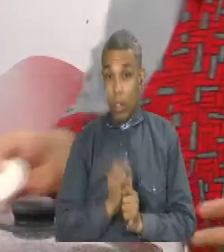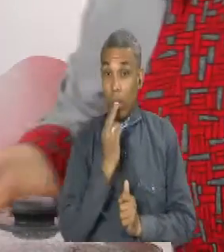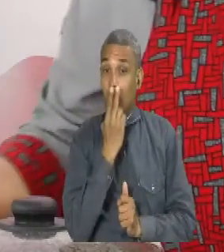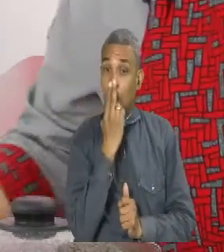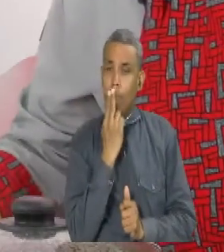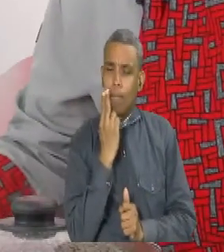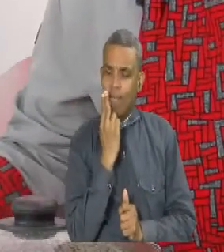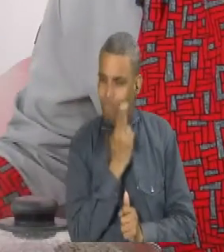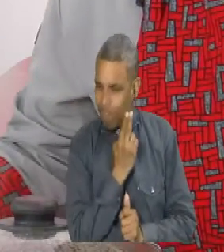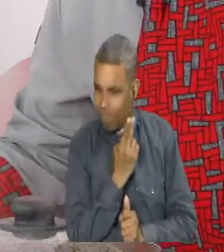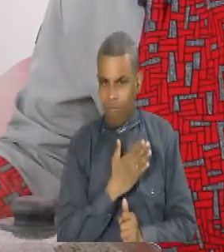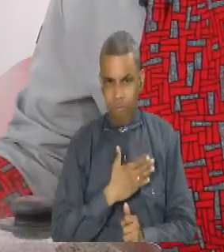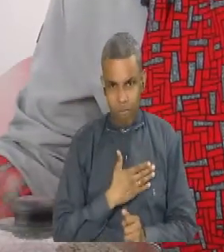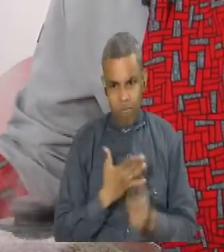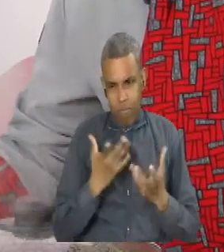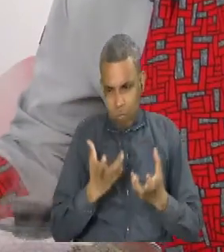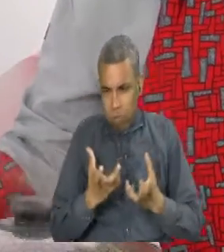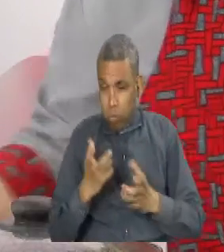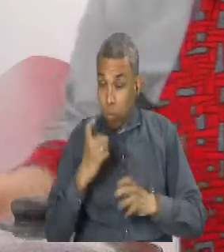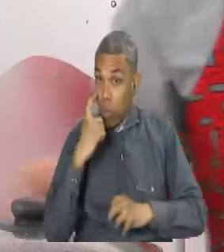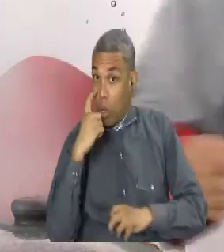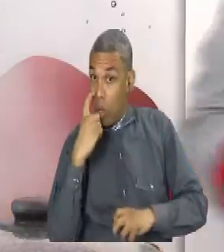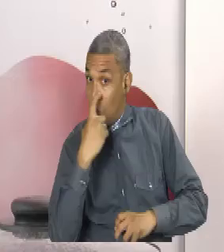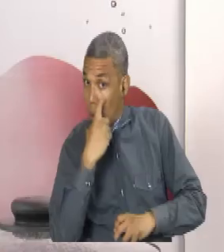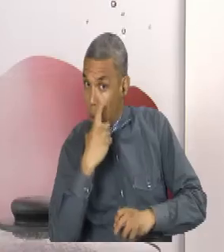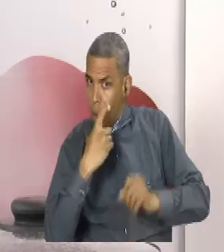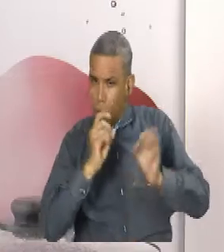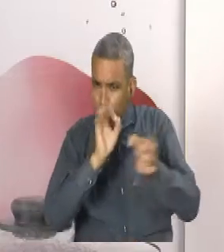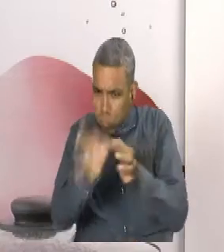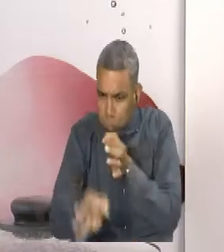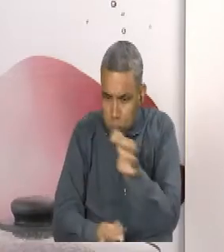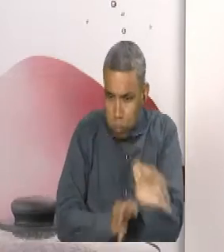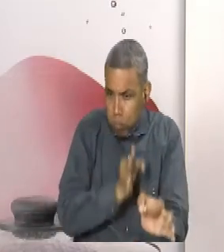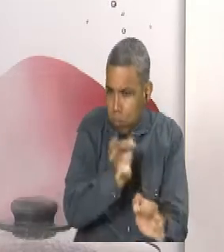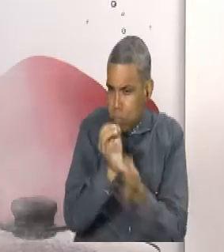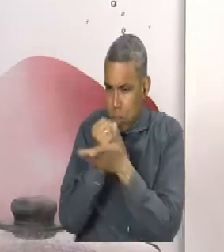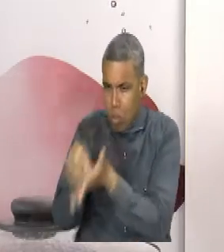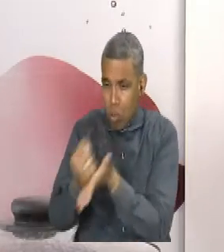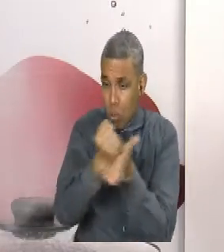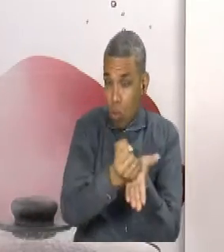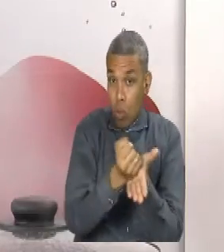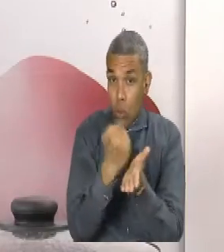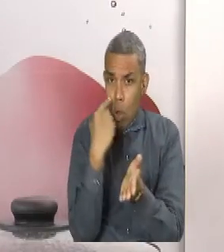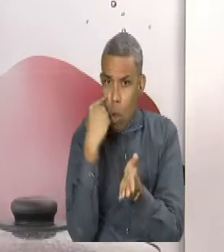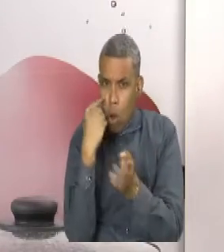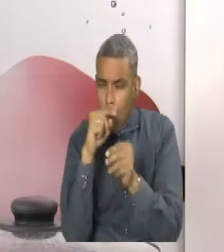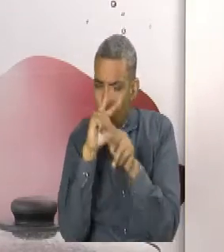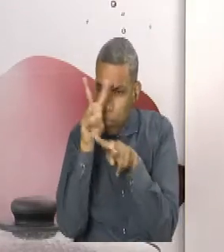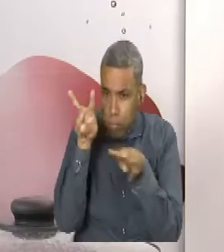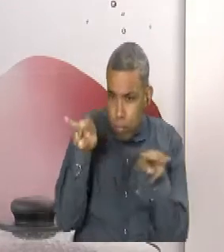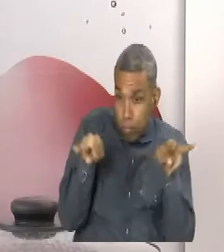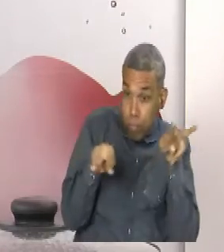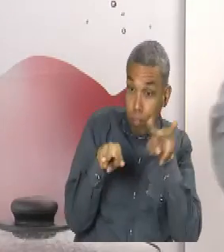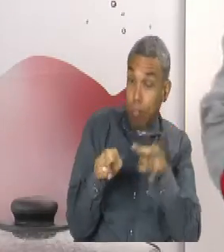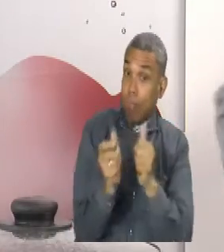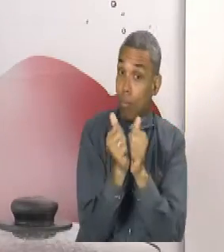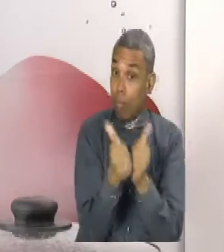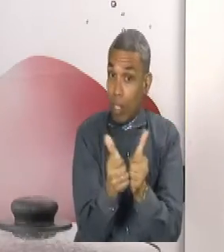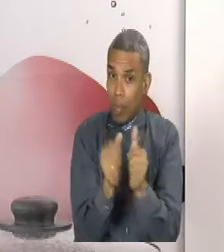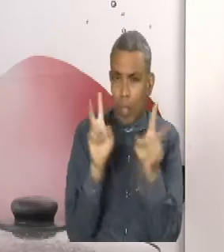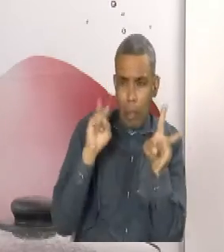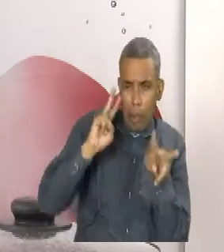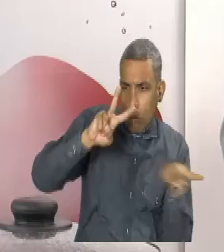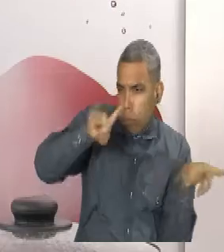me parece que cuidar los ojitos y poder ver bien es una bendición. Poder apreciar los colores,